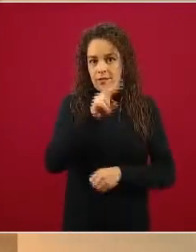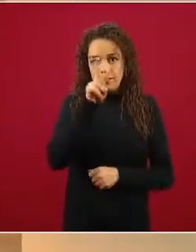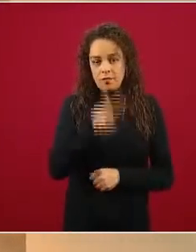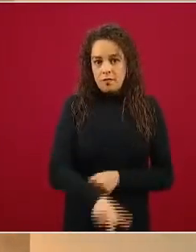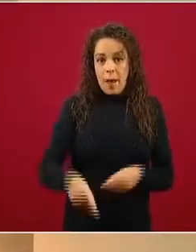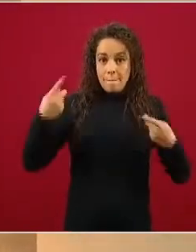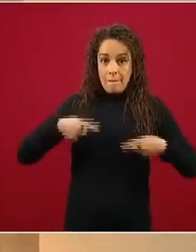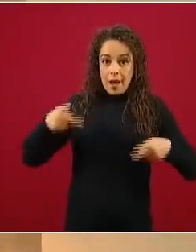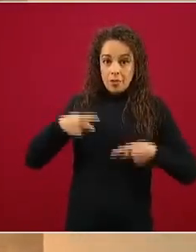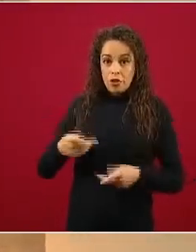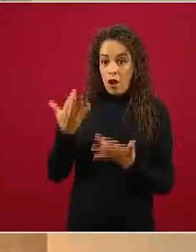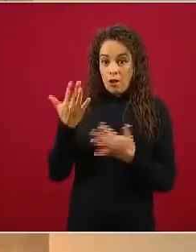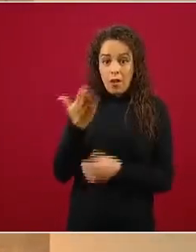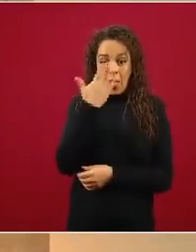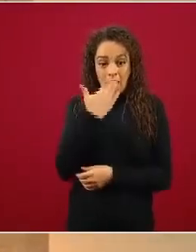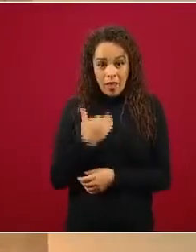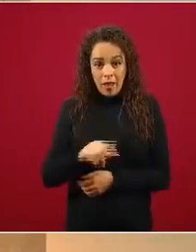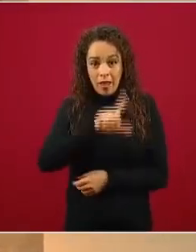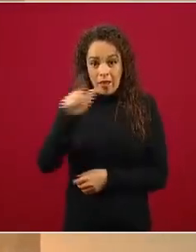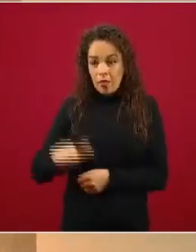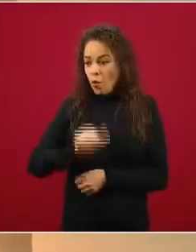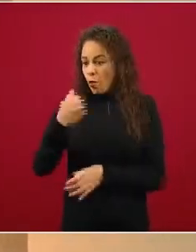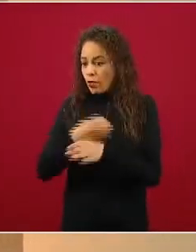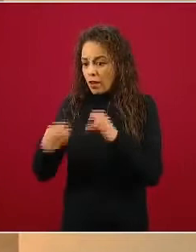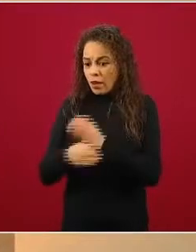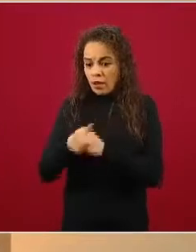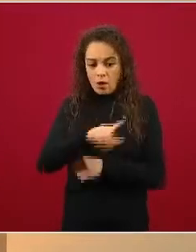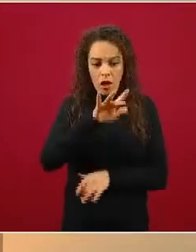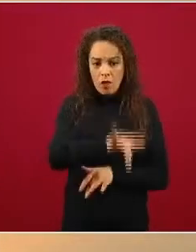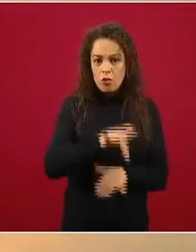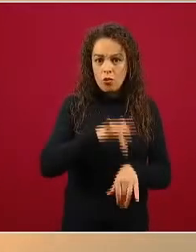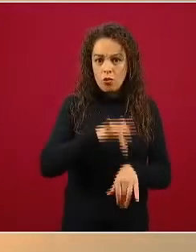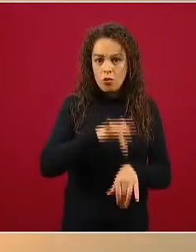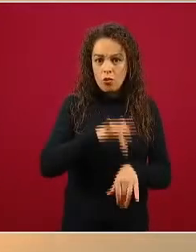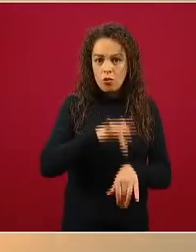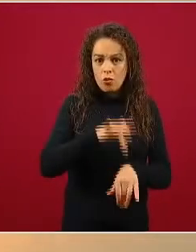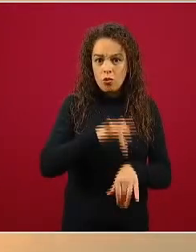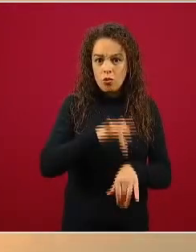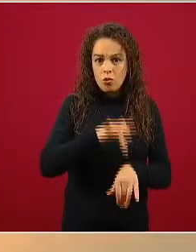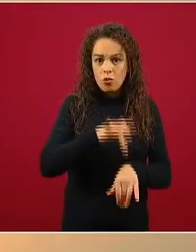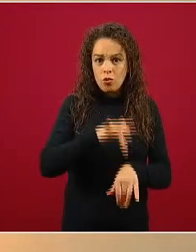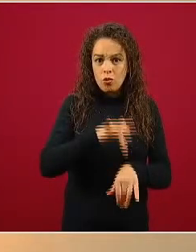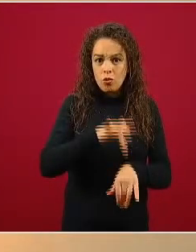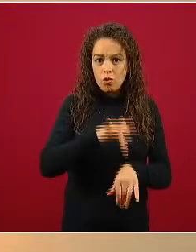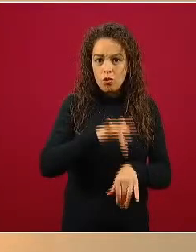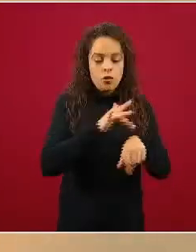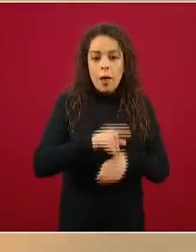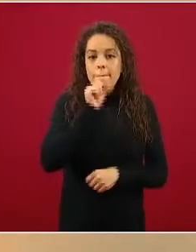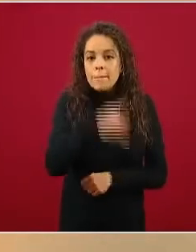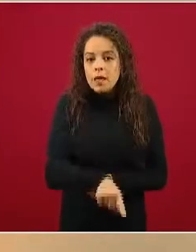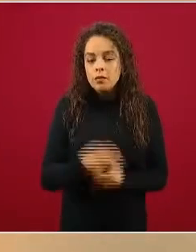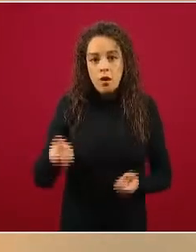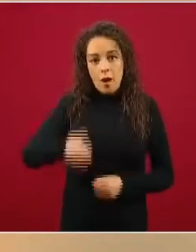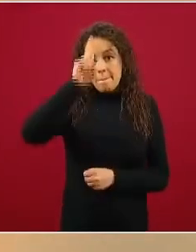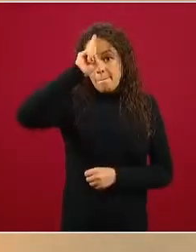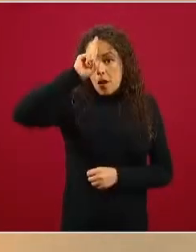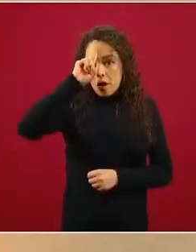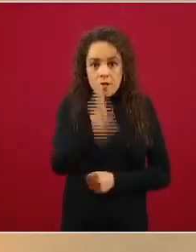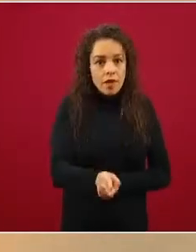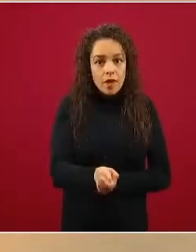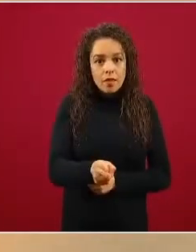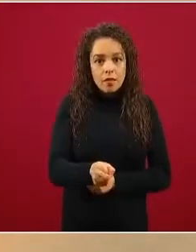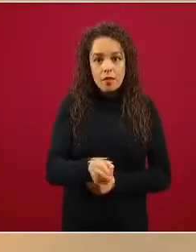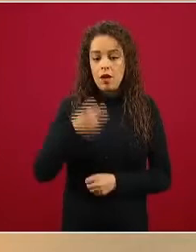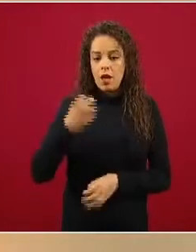boca y después tocando objetos que muchas personas más van a tocar, debe de estar prácticamente prohibido. Son de las cosas que